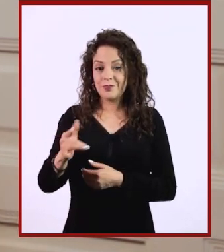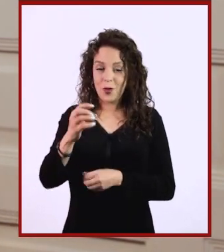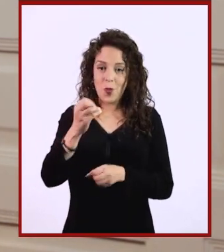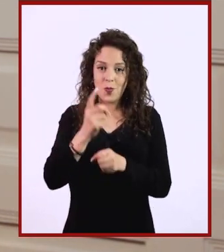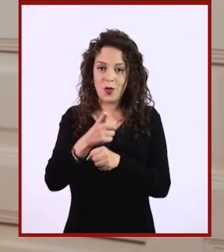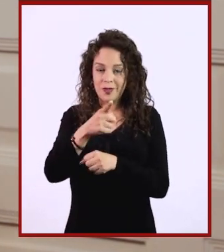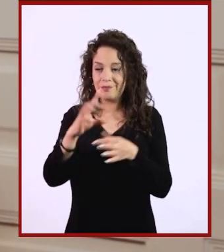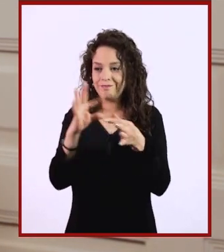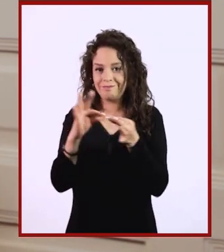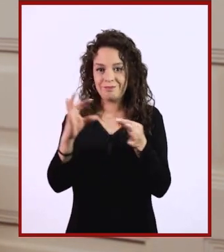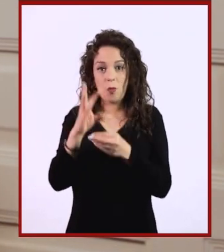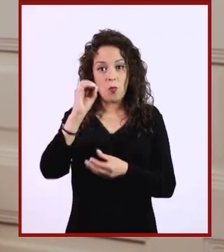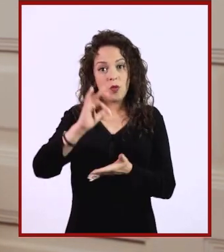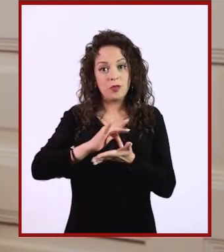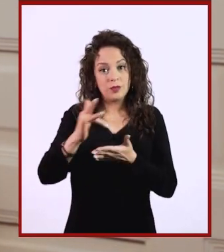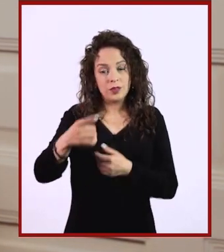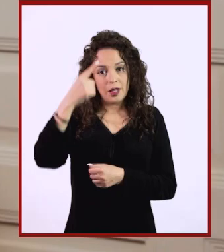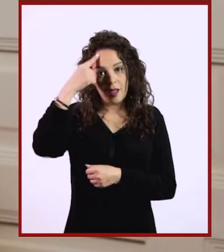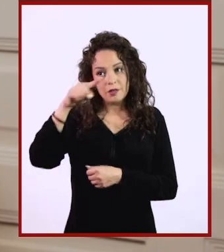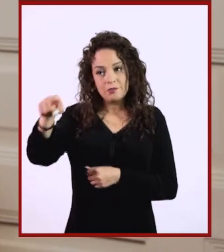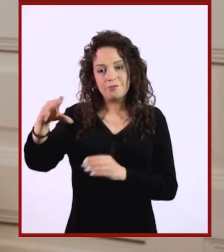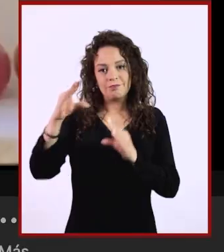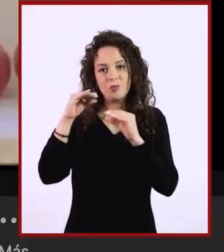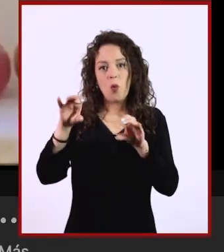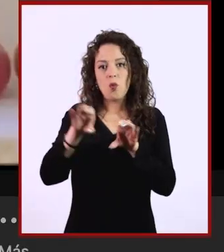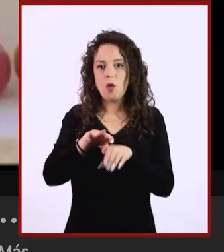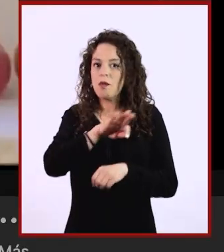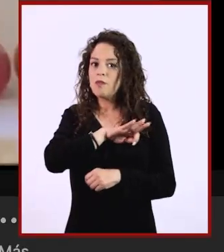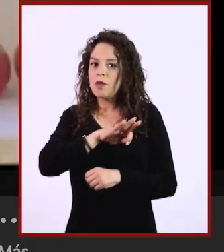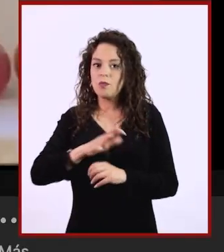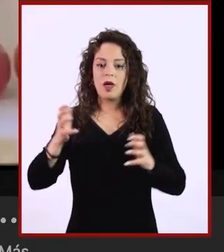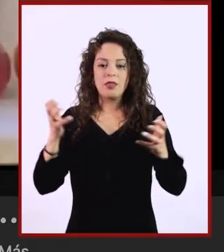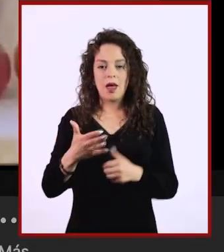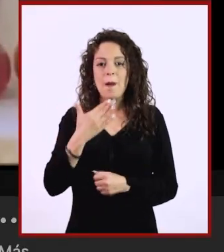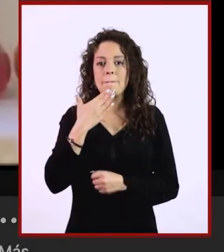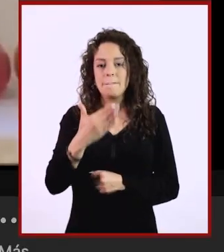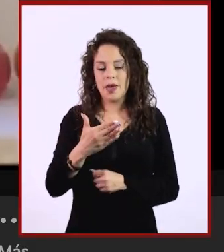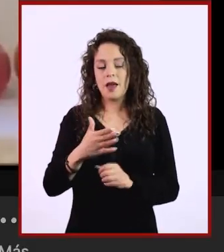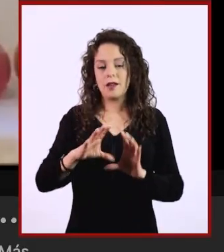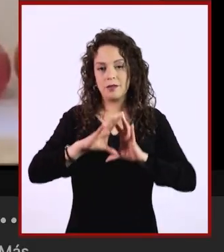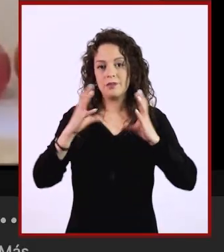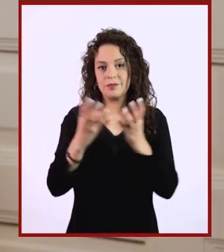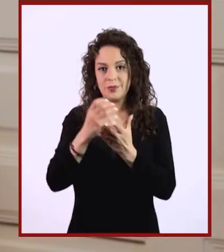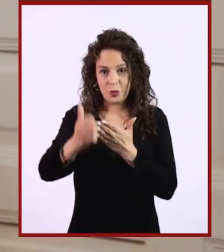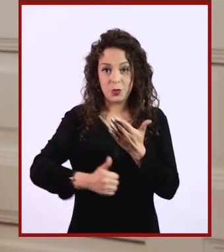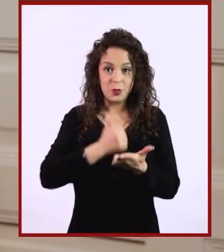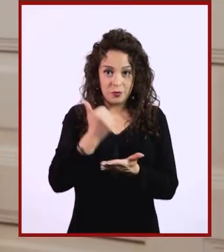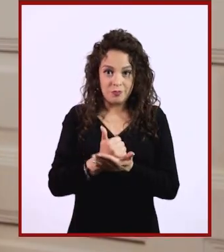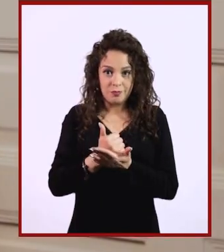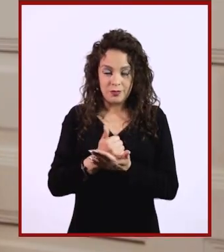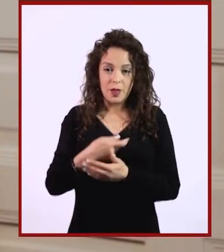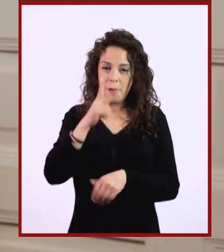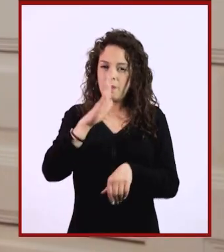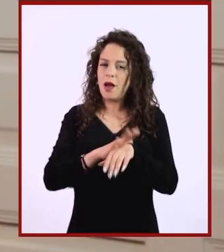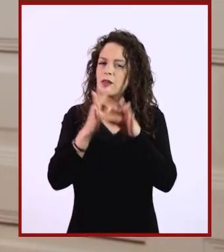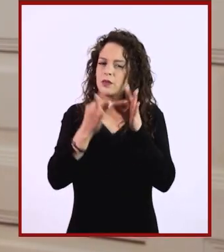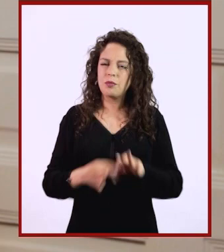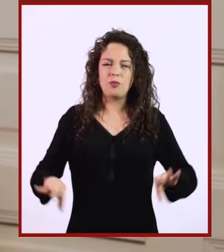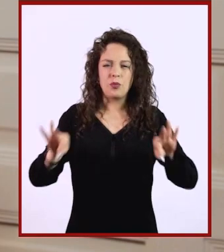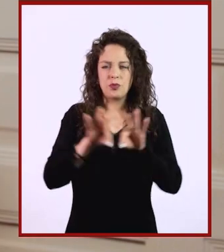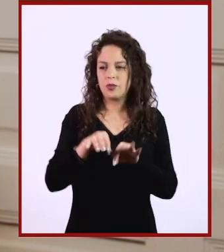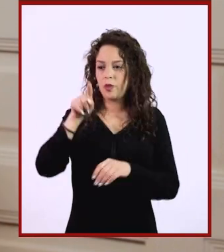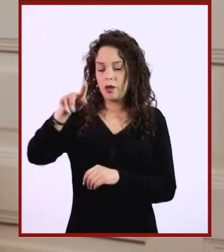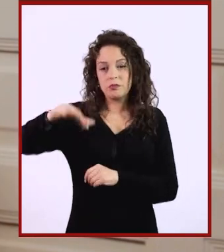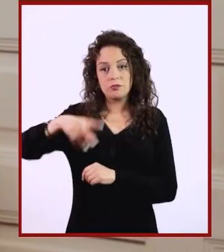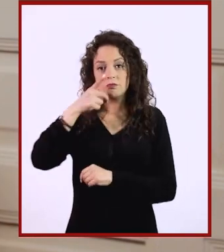tiempo. Gracias por inspirarnos para ser un buen ciudadano global, definitivamente. Y lo más importante que lo mencionaste, desde